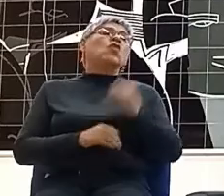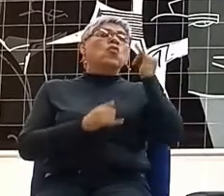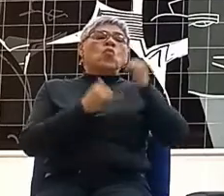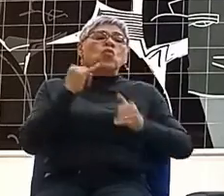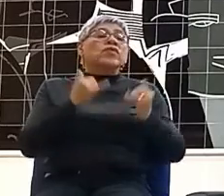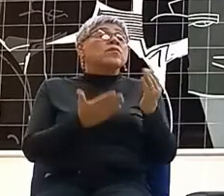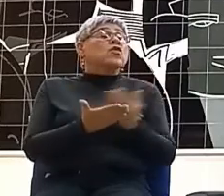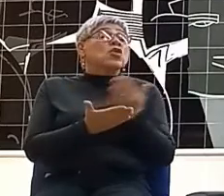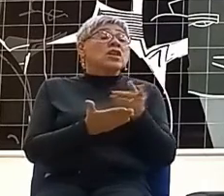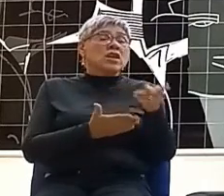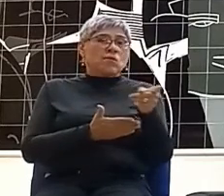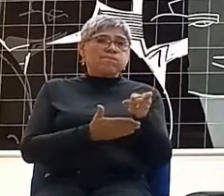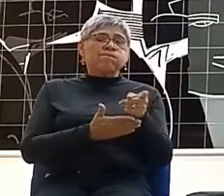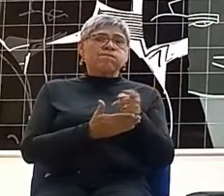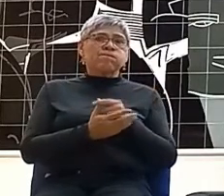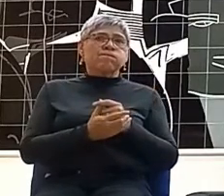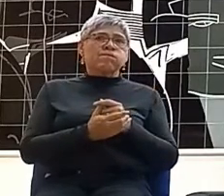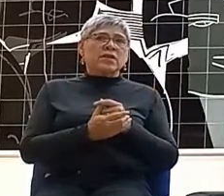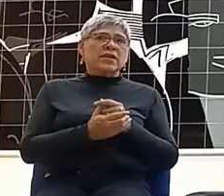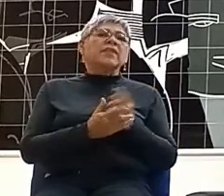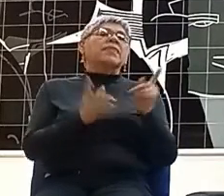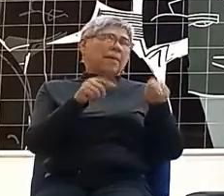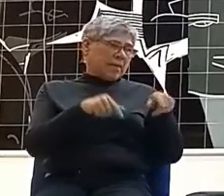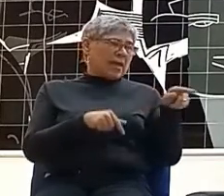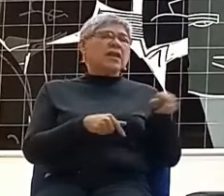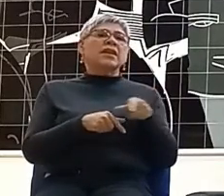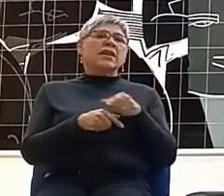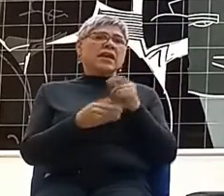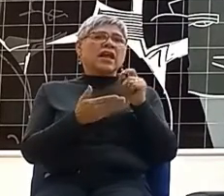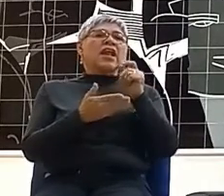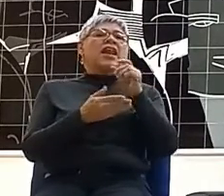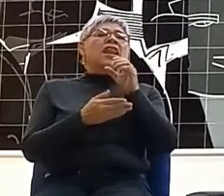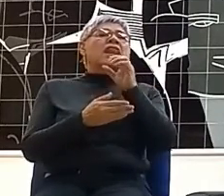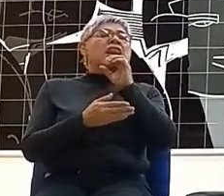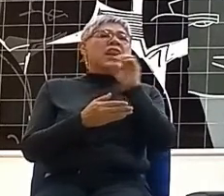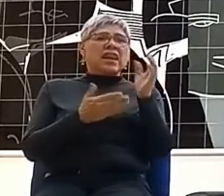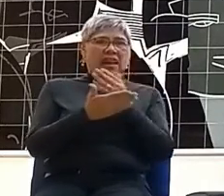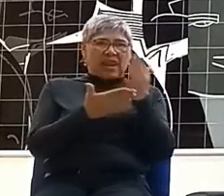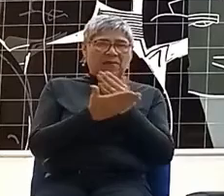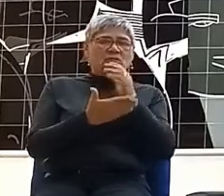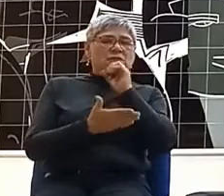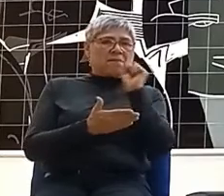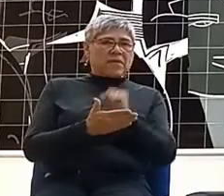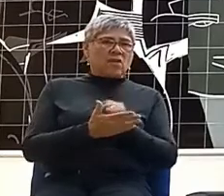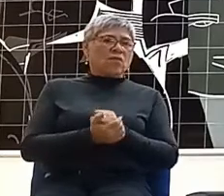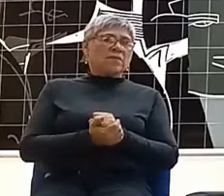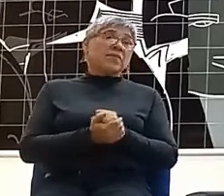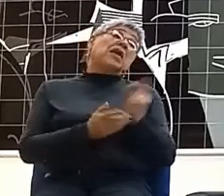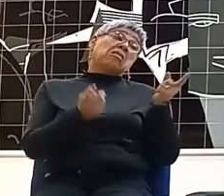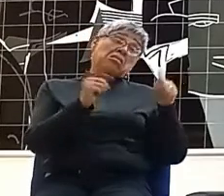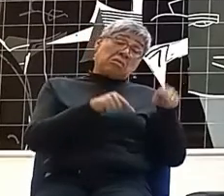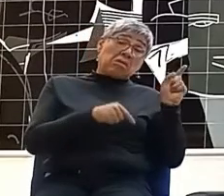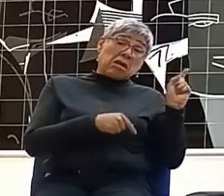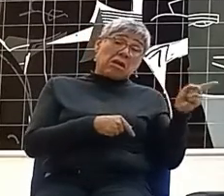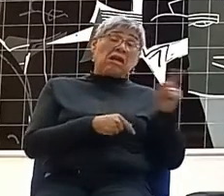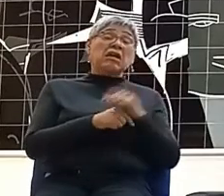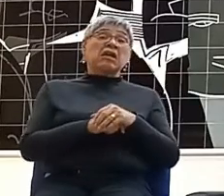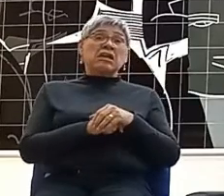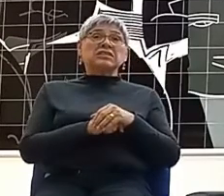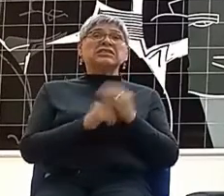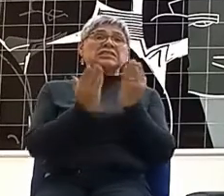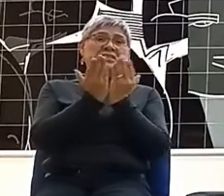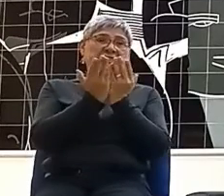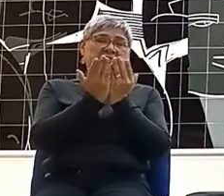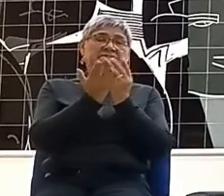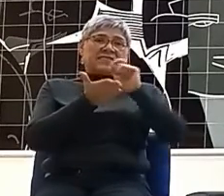publicado por él también en la colección de escritores, Librería de Viejo. Pero también dentro de su faceta tenemos a este